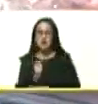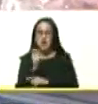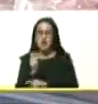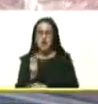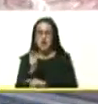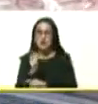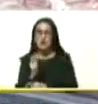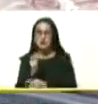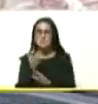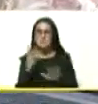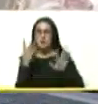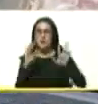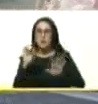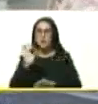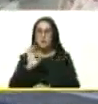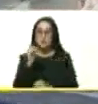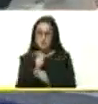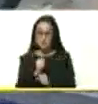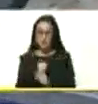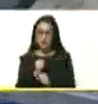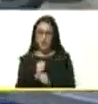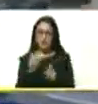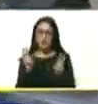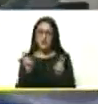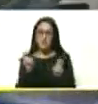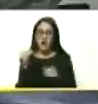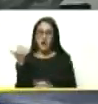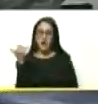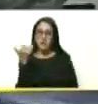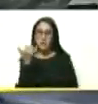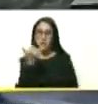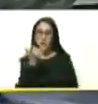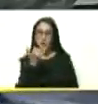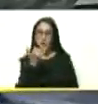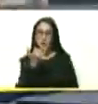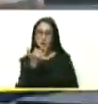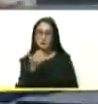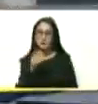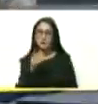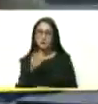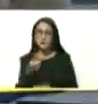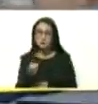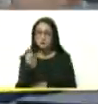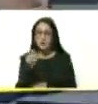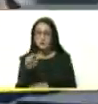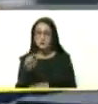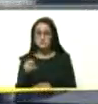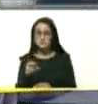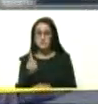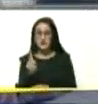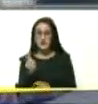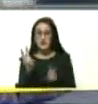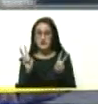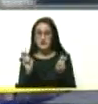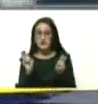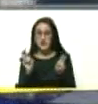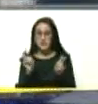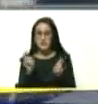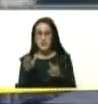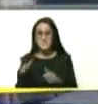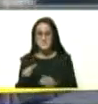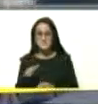fundamentalmente el 90% trabajadas en el tema del camarón. Y en cuanto a lo que es captura pesquera, sobre todo en el ámbito